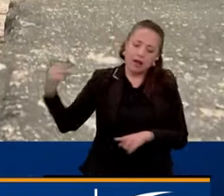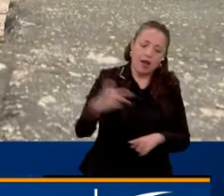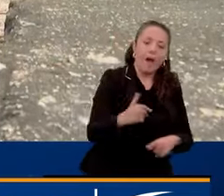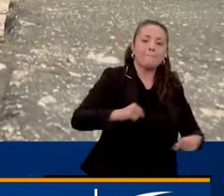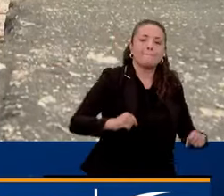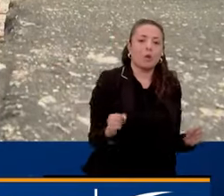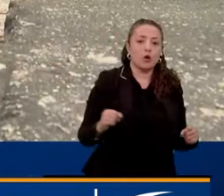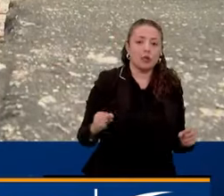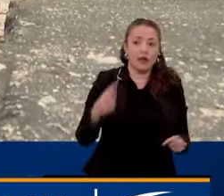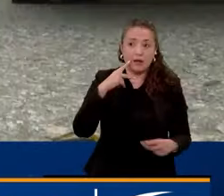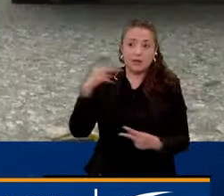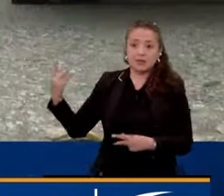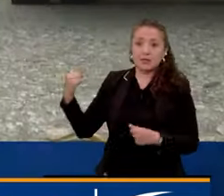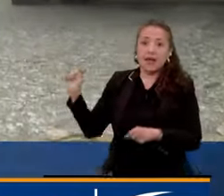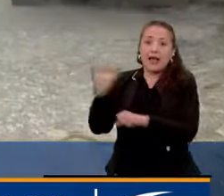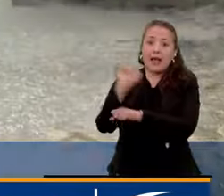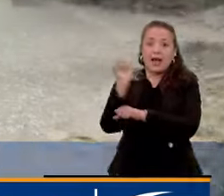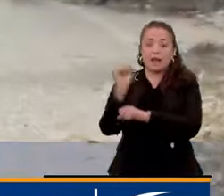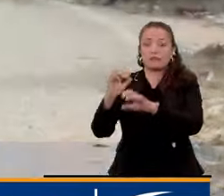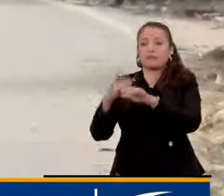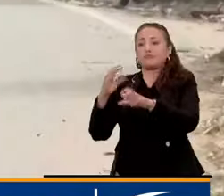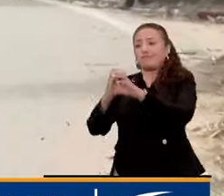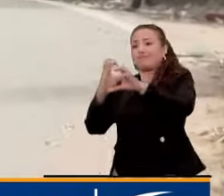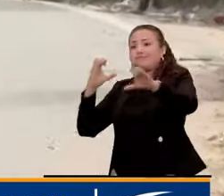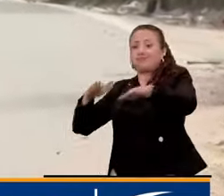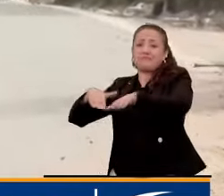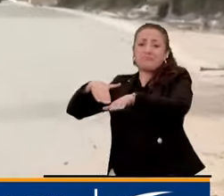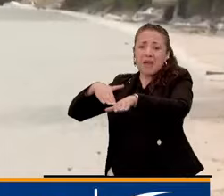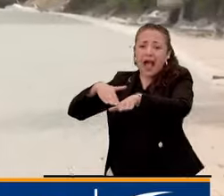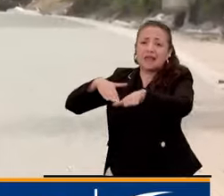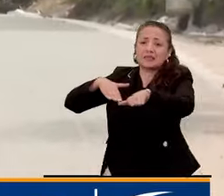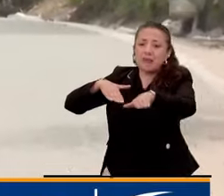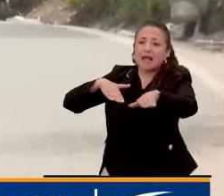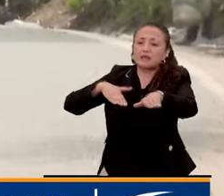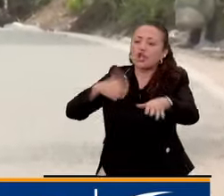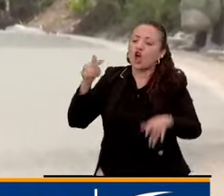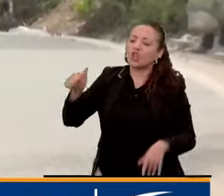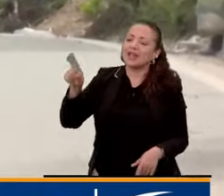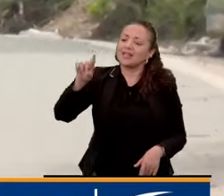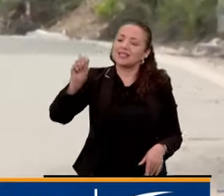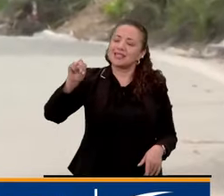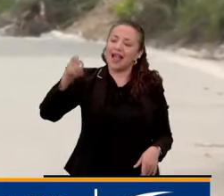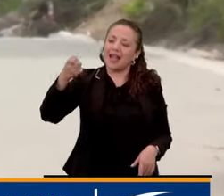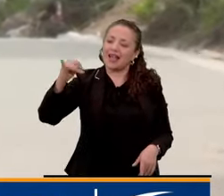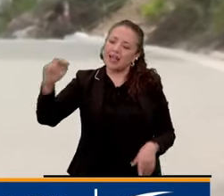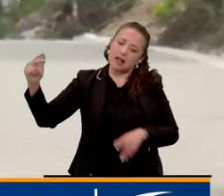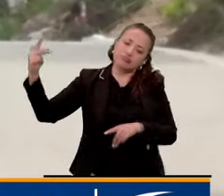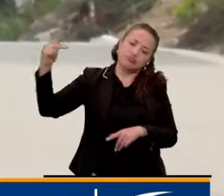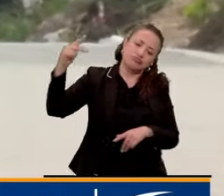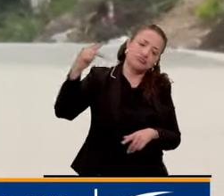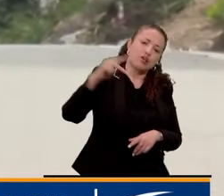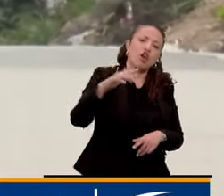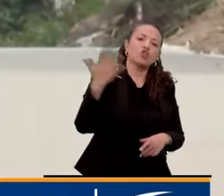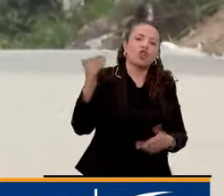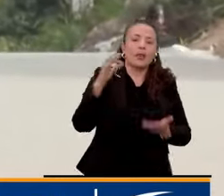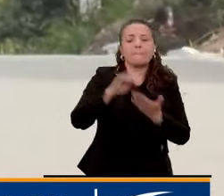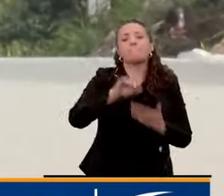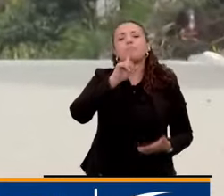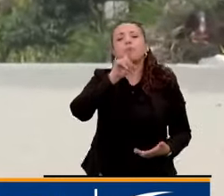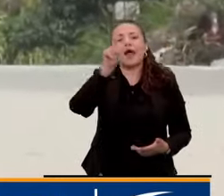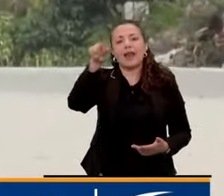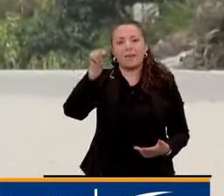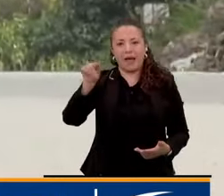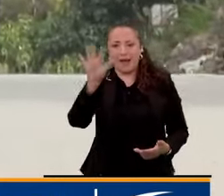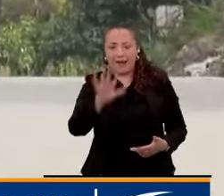es larga la fila de vehículos que intenta llegar desde sanil hacia la capital de Santander ustedes pueden ver